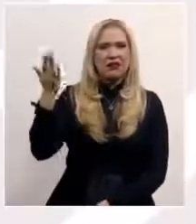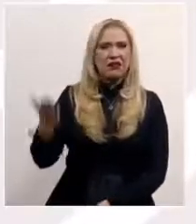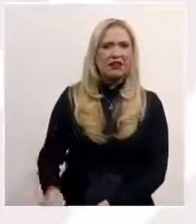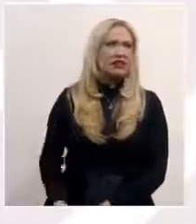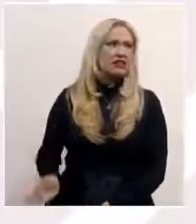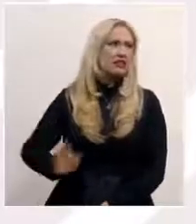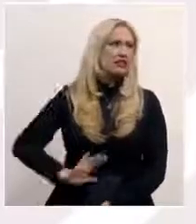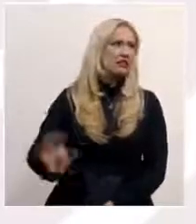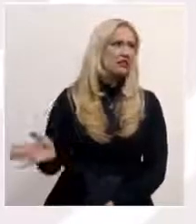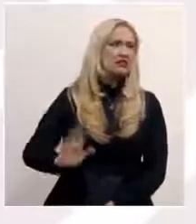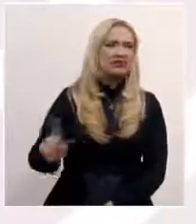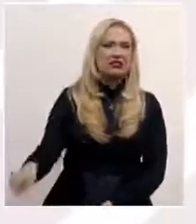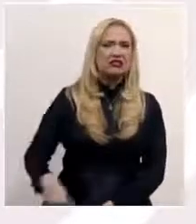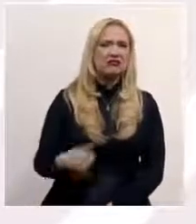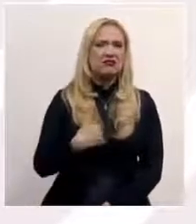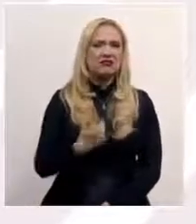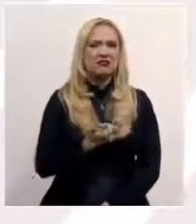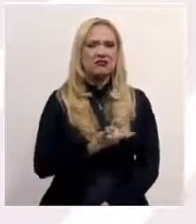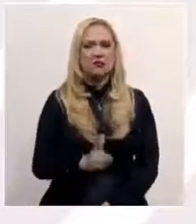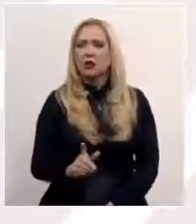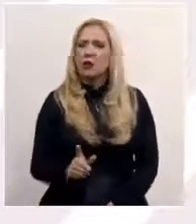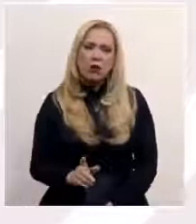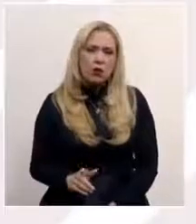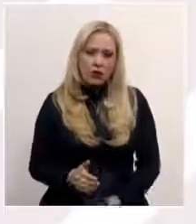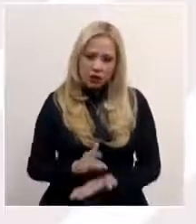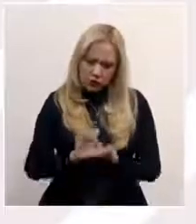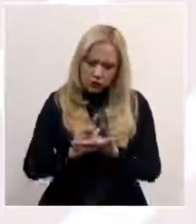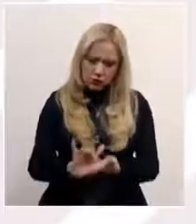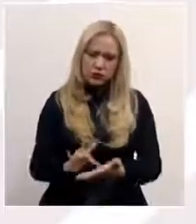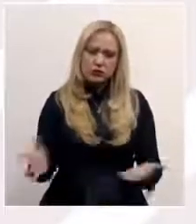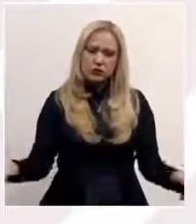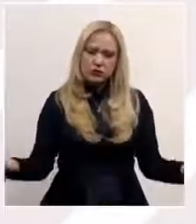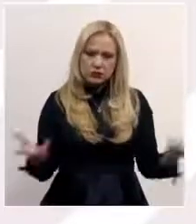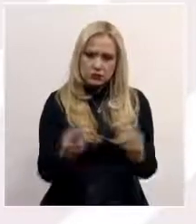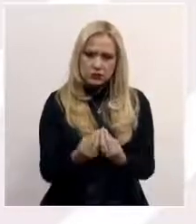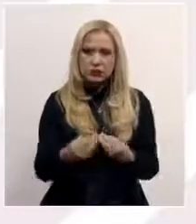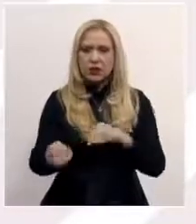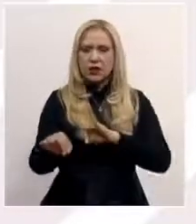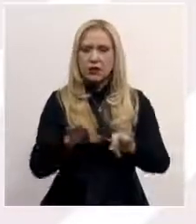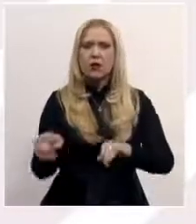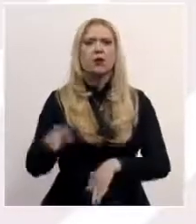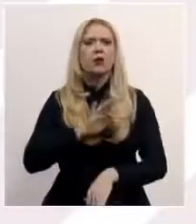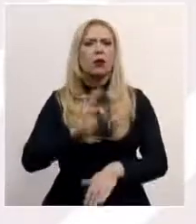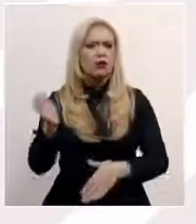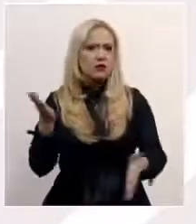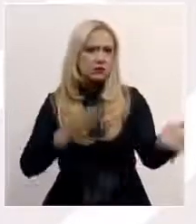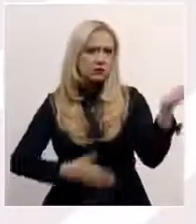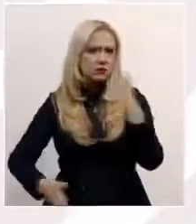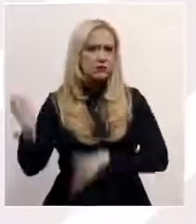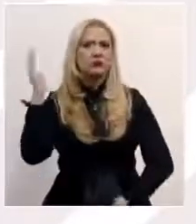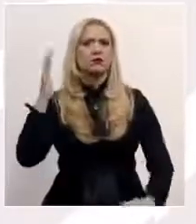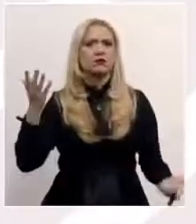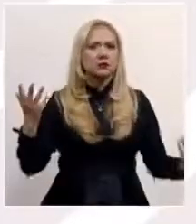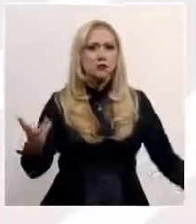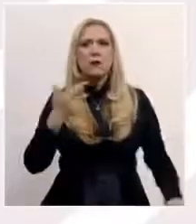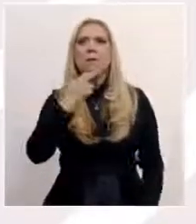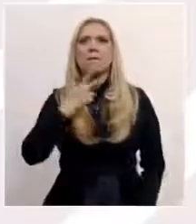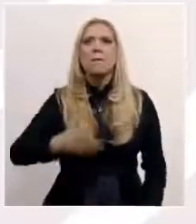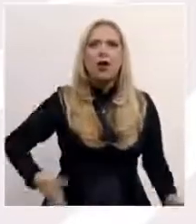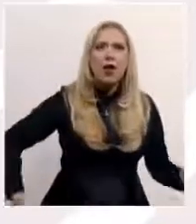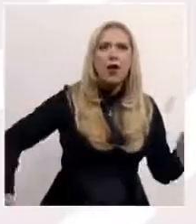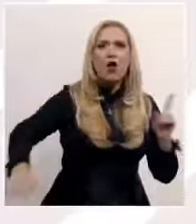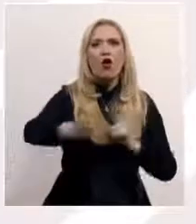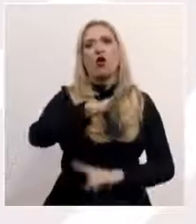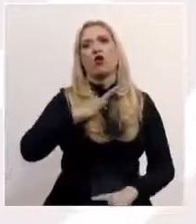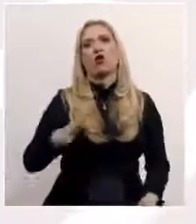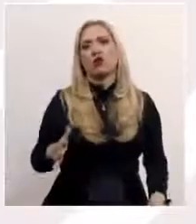una desventaja para desarrollarnos profesionalmente. Es un trabajo de todas y todos por mejorar nuestra sociedad y